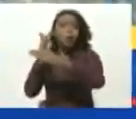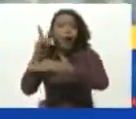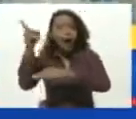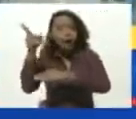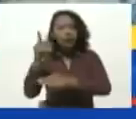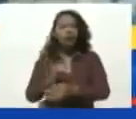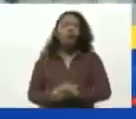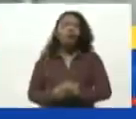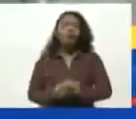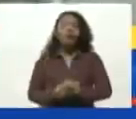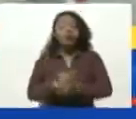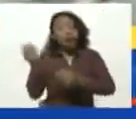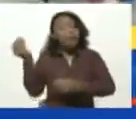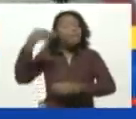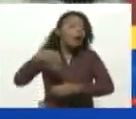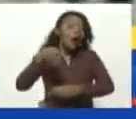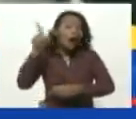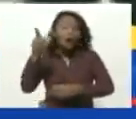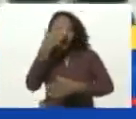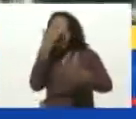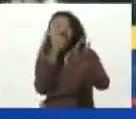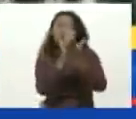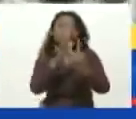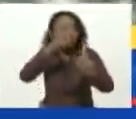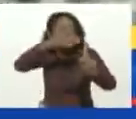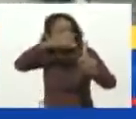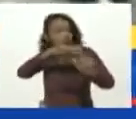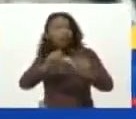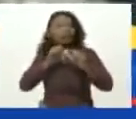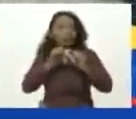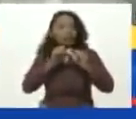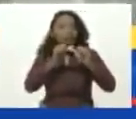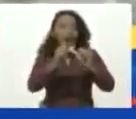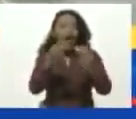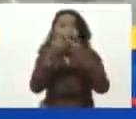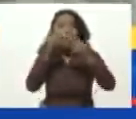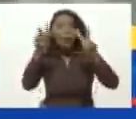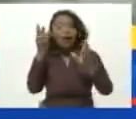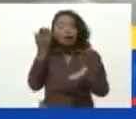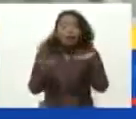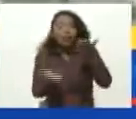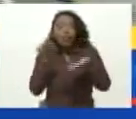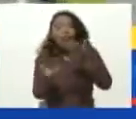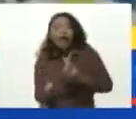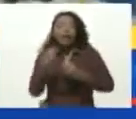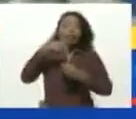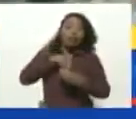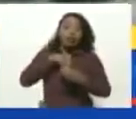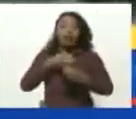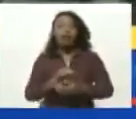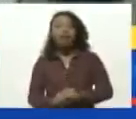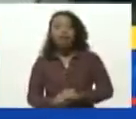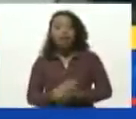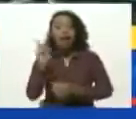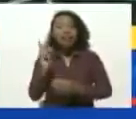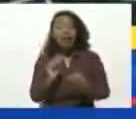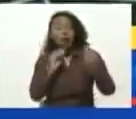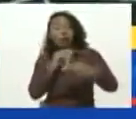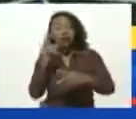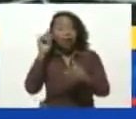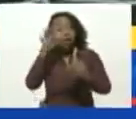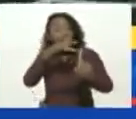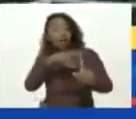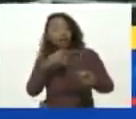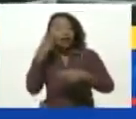además enfrentando una conspiración permanente contra la paz y la estabilidad interna, una conspiración financiada